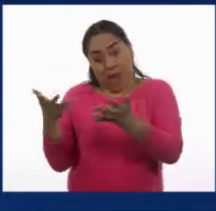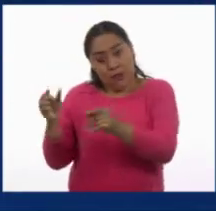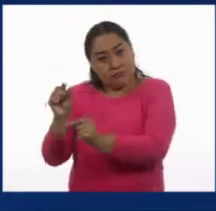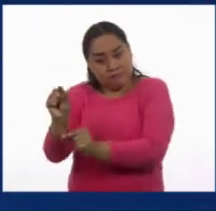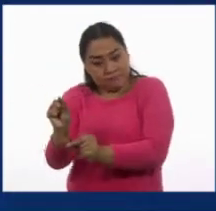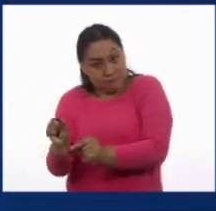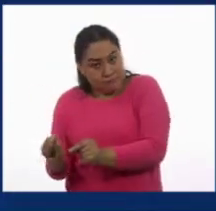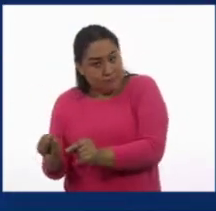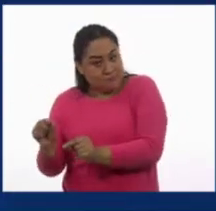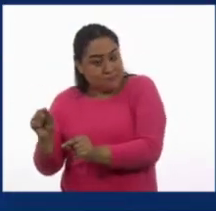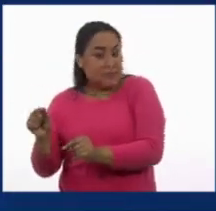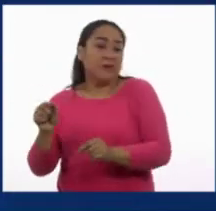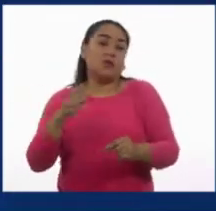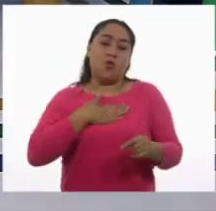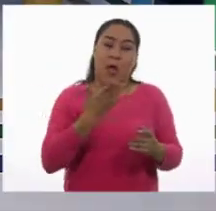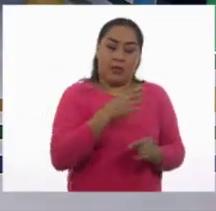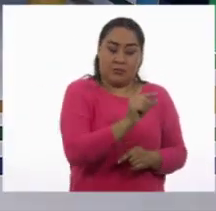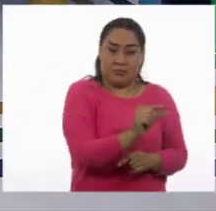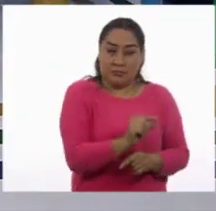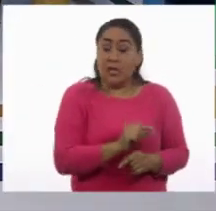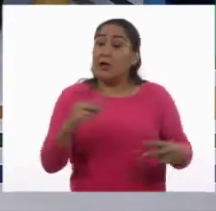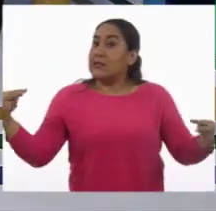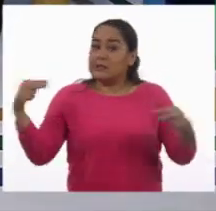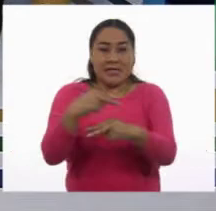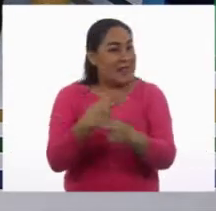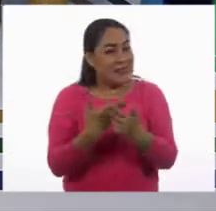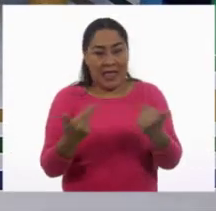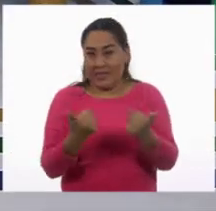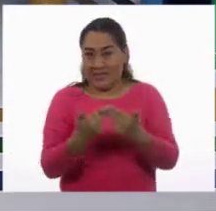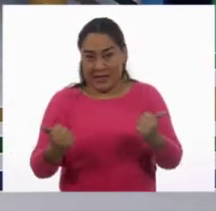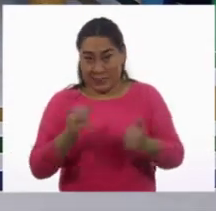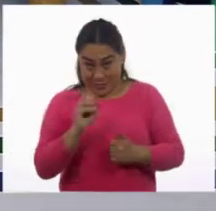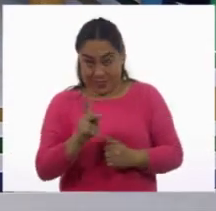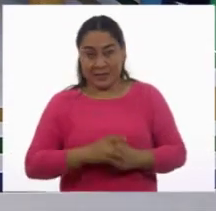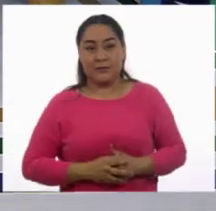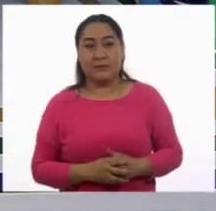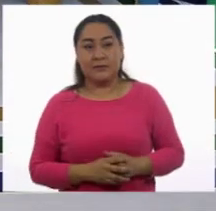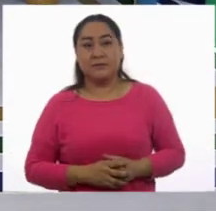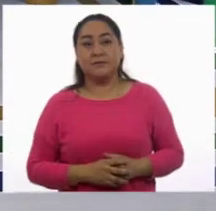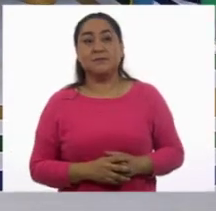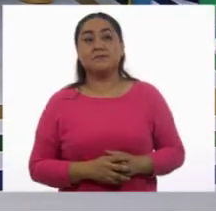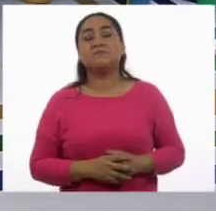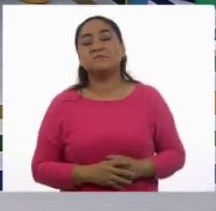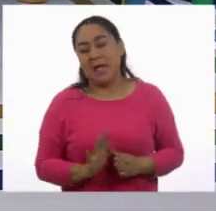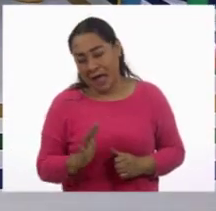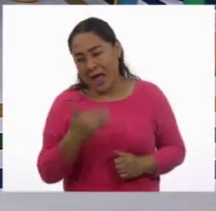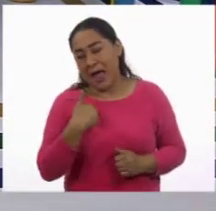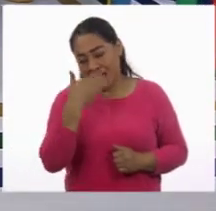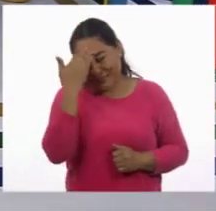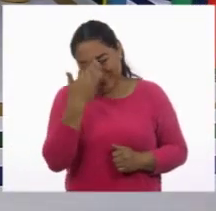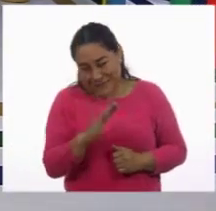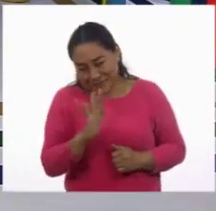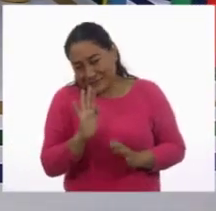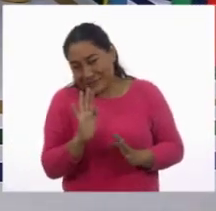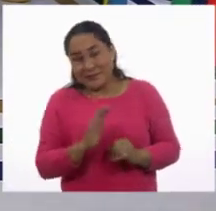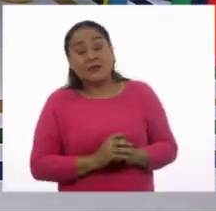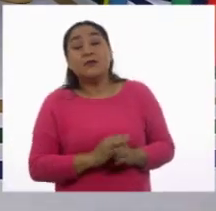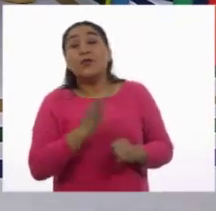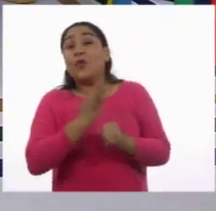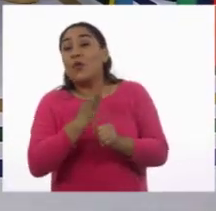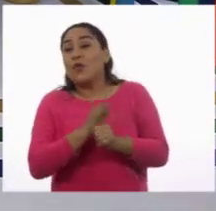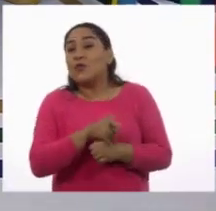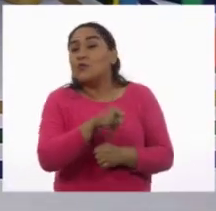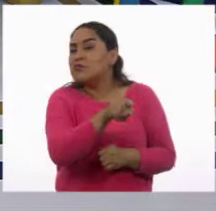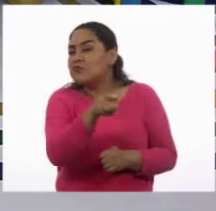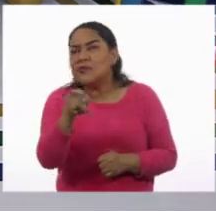lado. Perfecto. ¿Lista? Muy bien. Ya sé que no los puedo escuchar, pero ustedes váyanme soplando